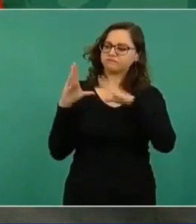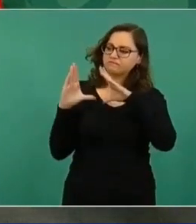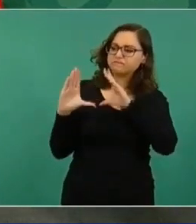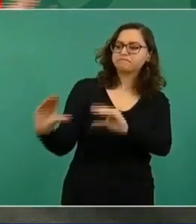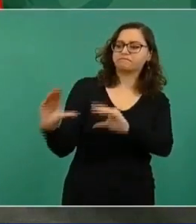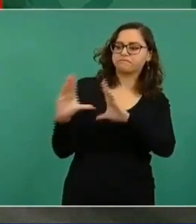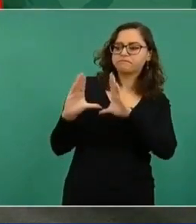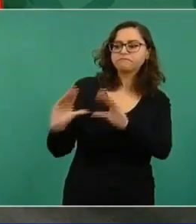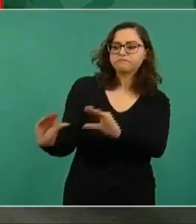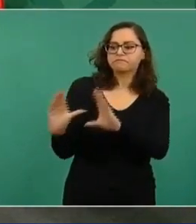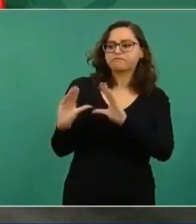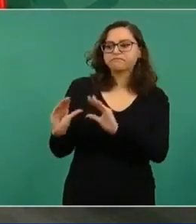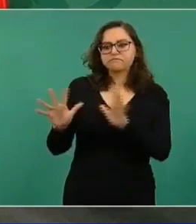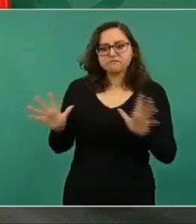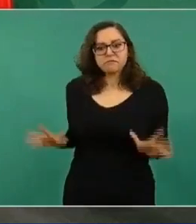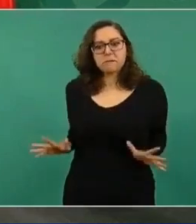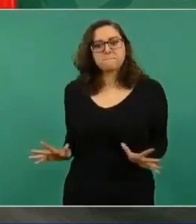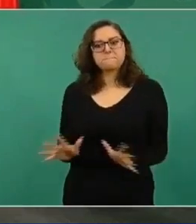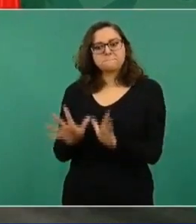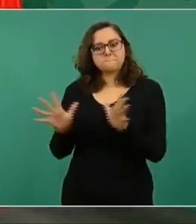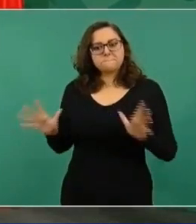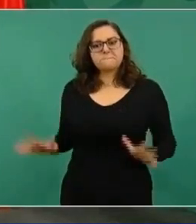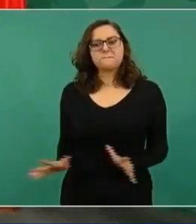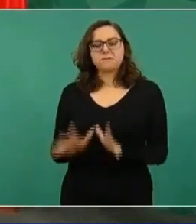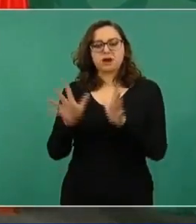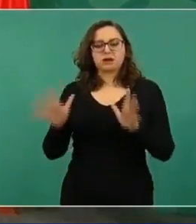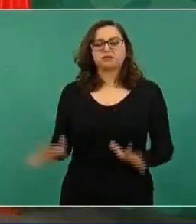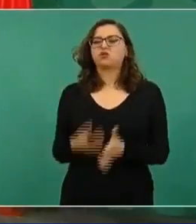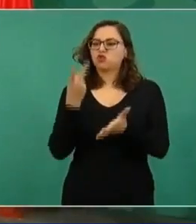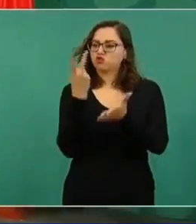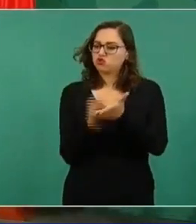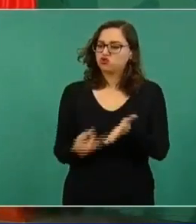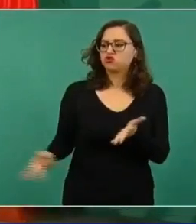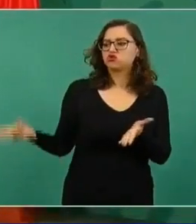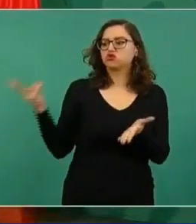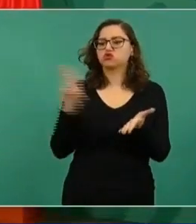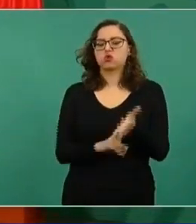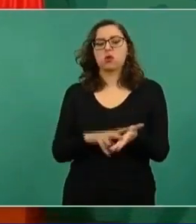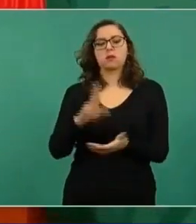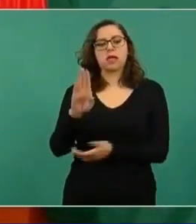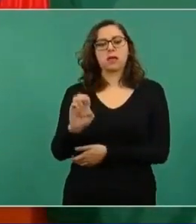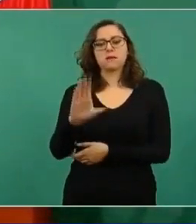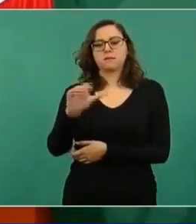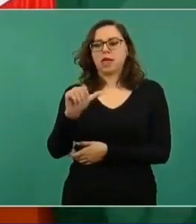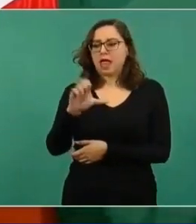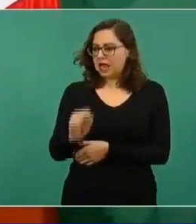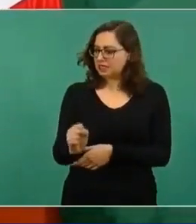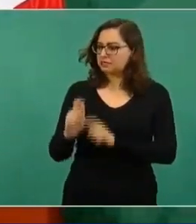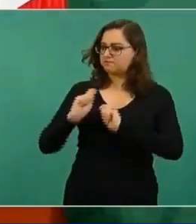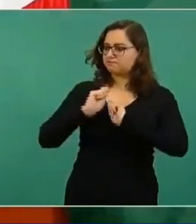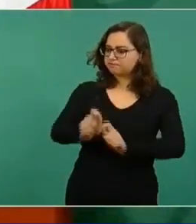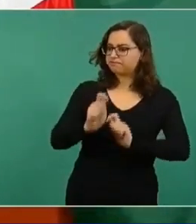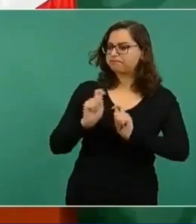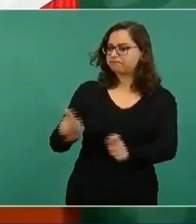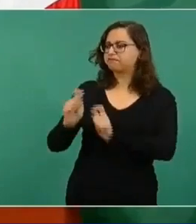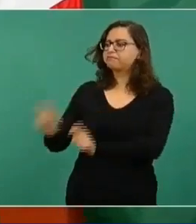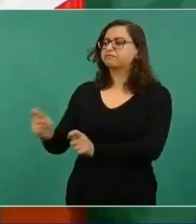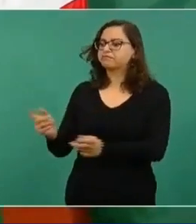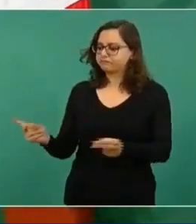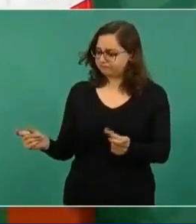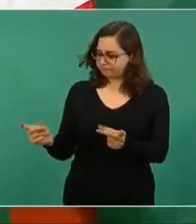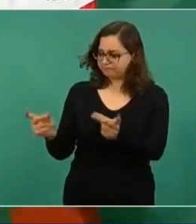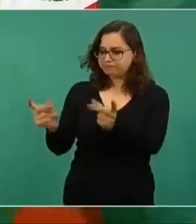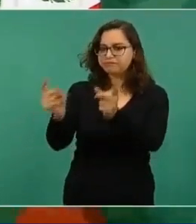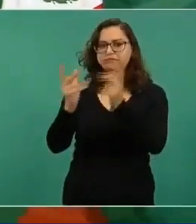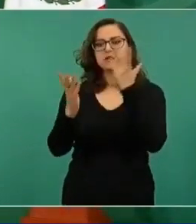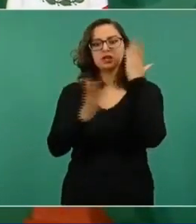Ahora es el doble de becas para que se formen